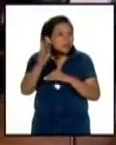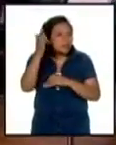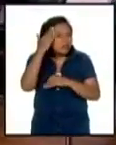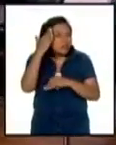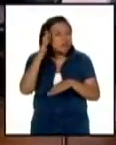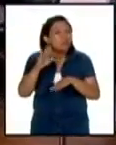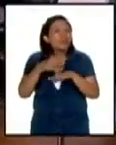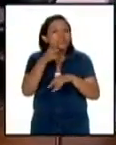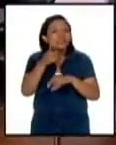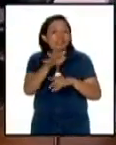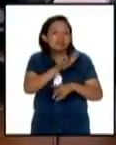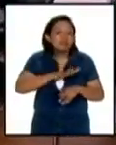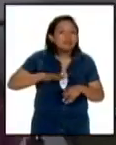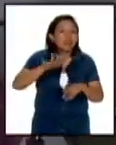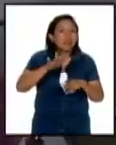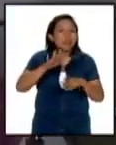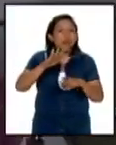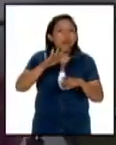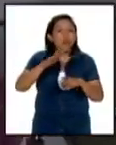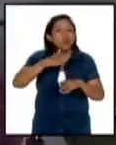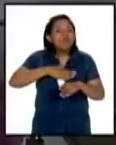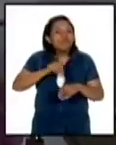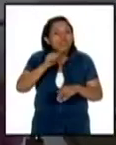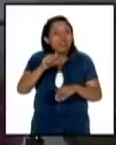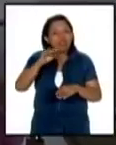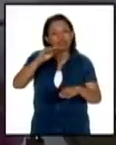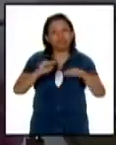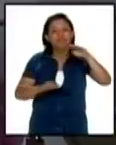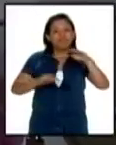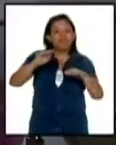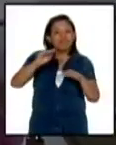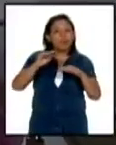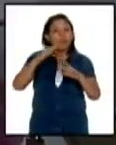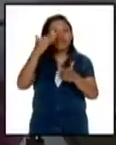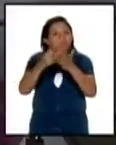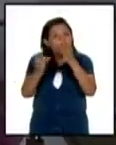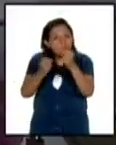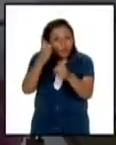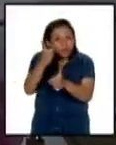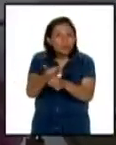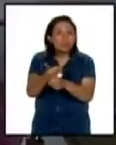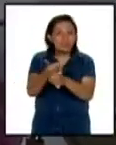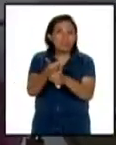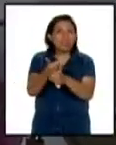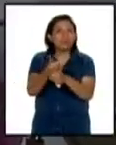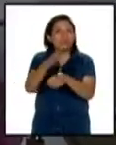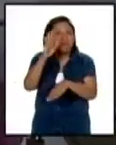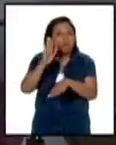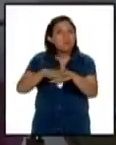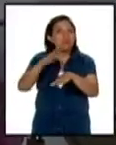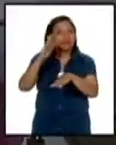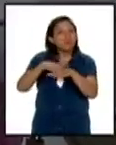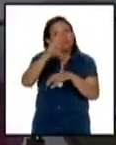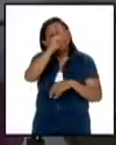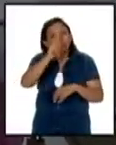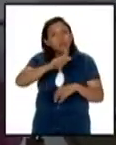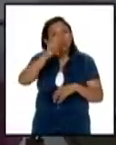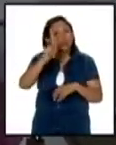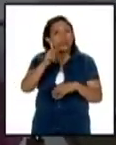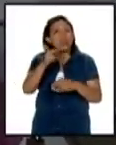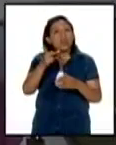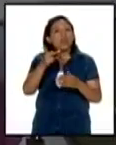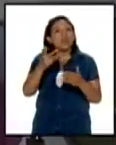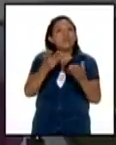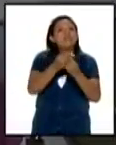una sociedad desigual, de una sociedad con falta de oportunidades que se incrementa y se matiza en las